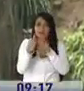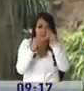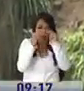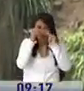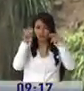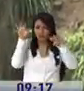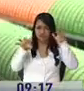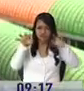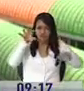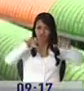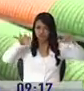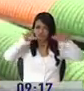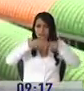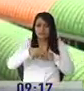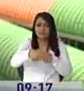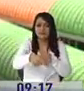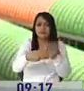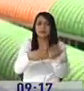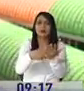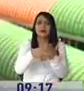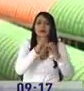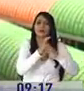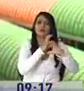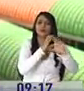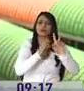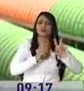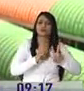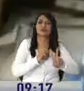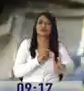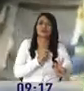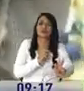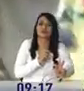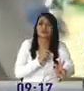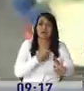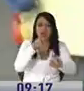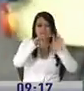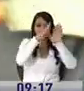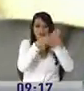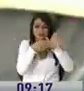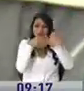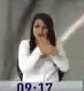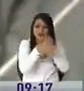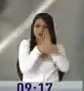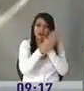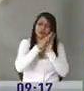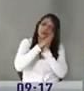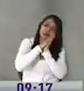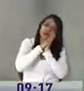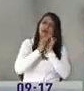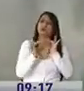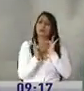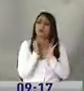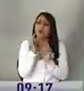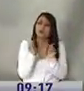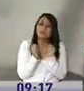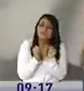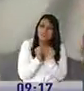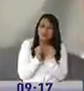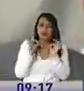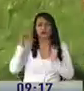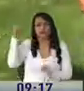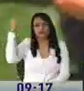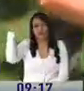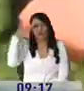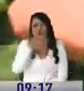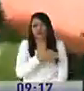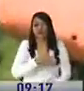la ladera al frente de la parada de buses del corredor occidental una caverna que le servía para protegerse del frío de la noche y del Sol